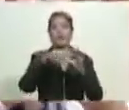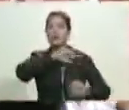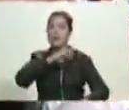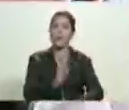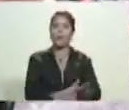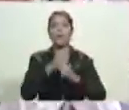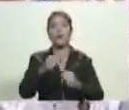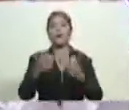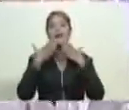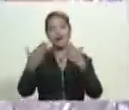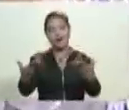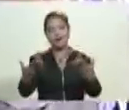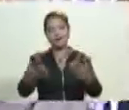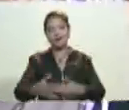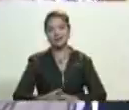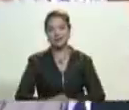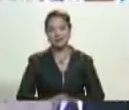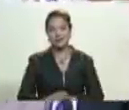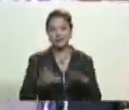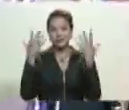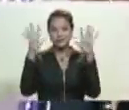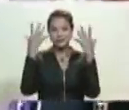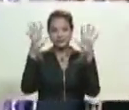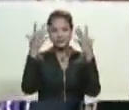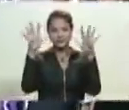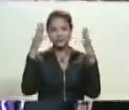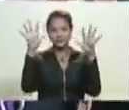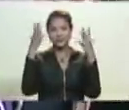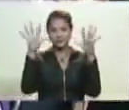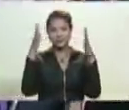poder. Muchas gracias, compañero.